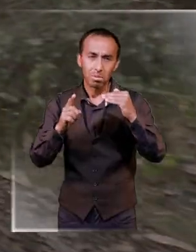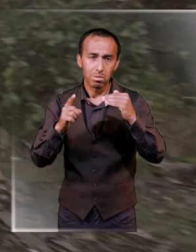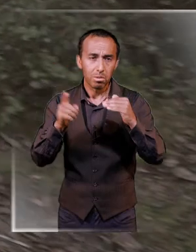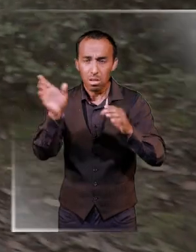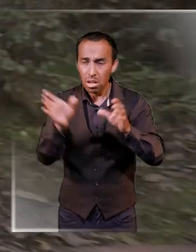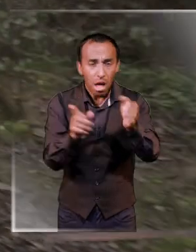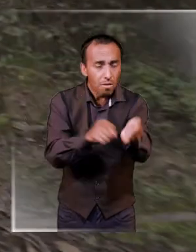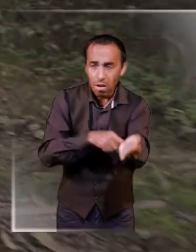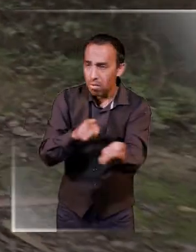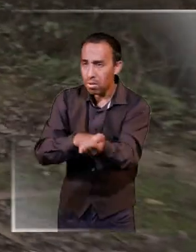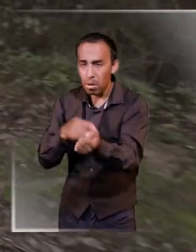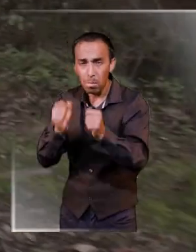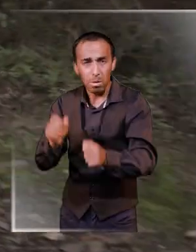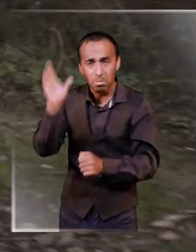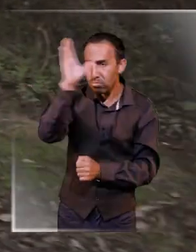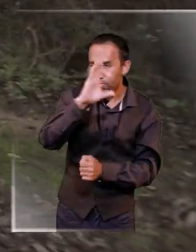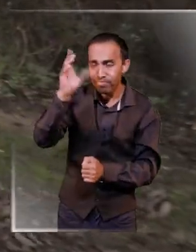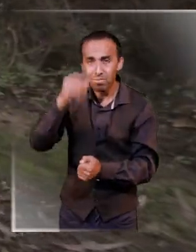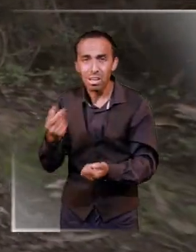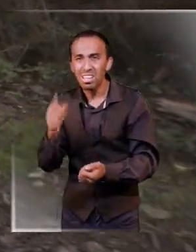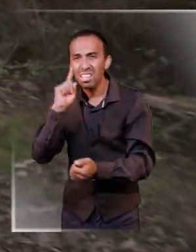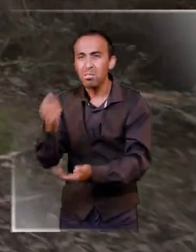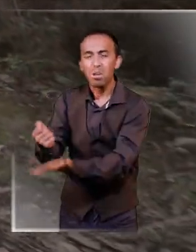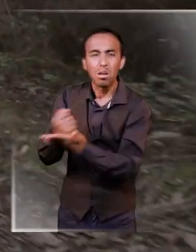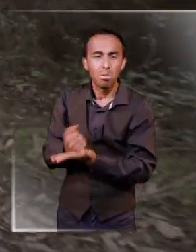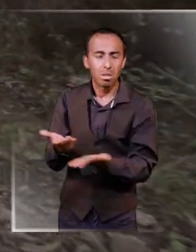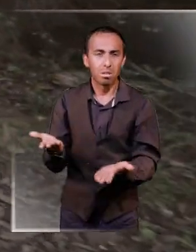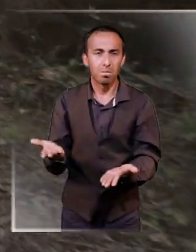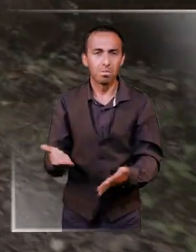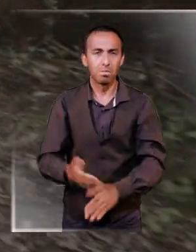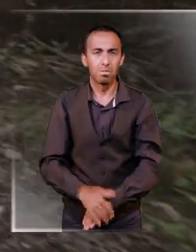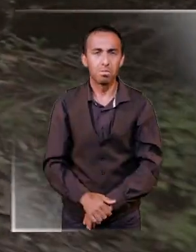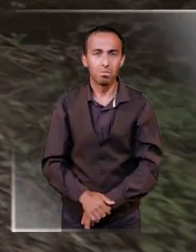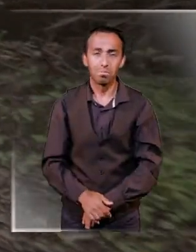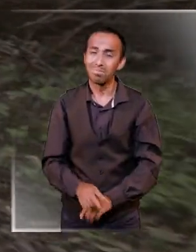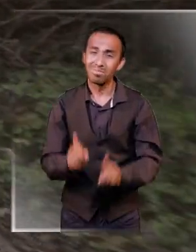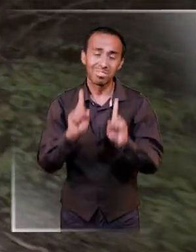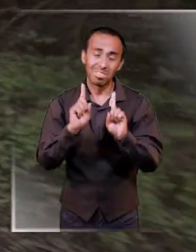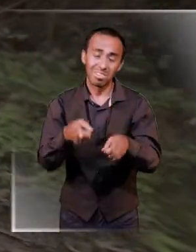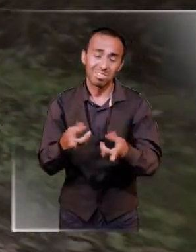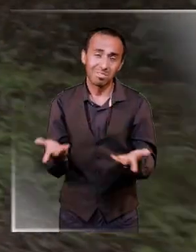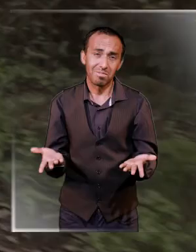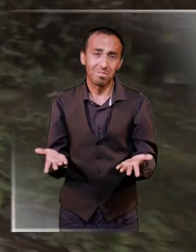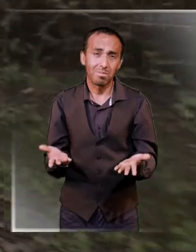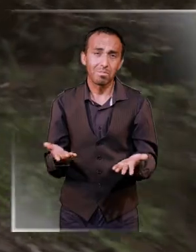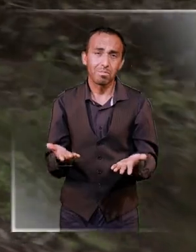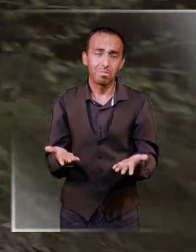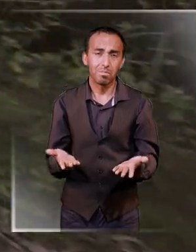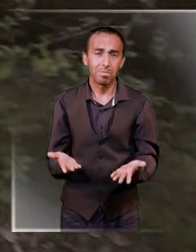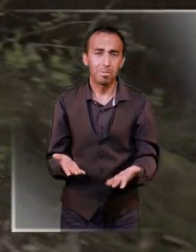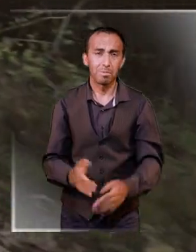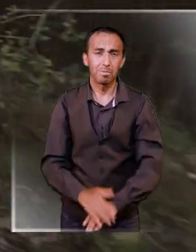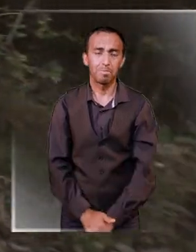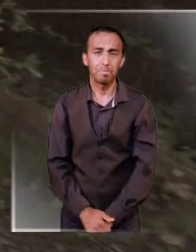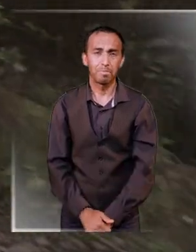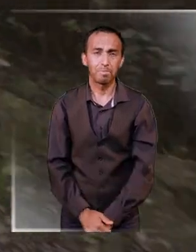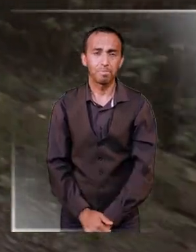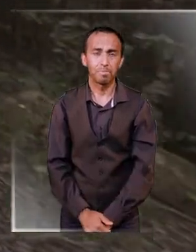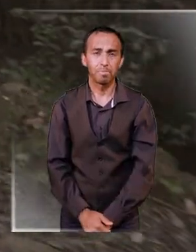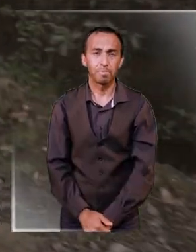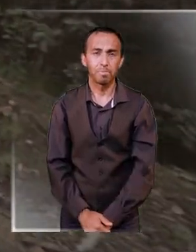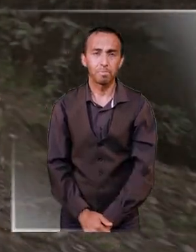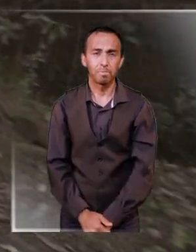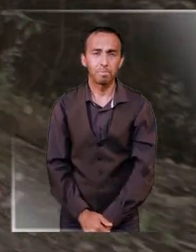acceso que tenemos. Porque unas familias van a poder hacerlo y otras no. Uy, todavía no se pasa. Eso no debiese pasar. Alguien va a llegar a esa siesta